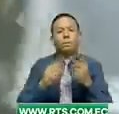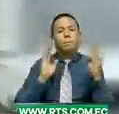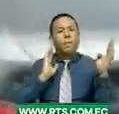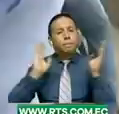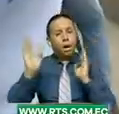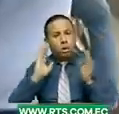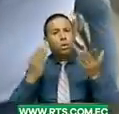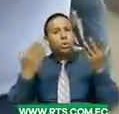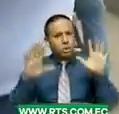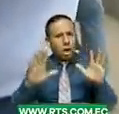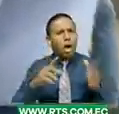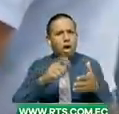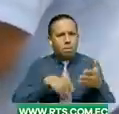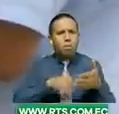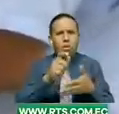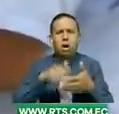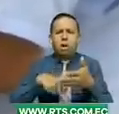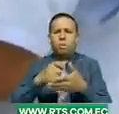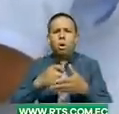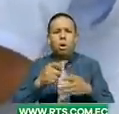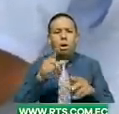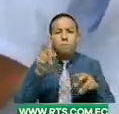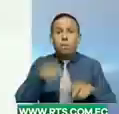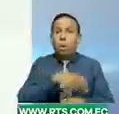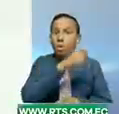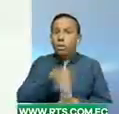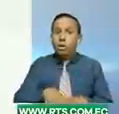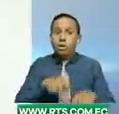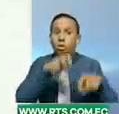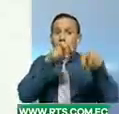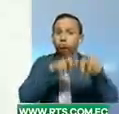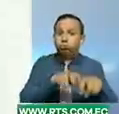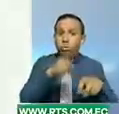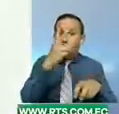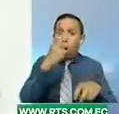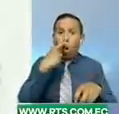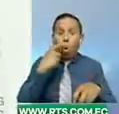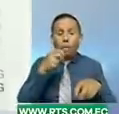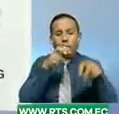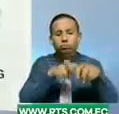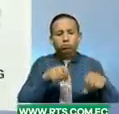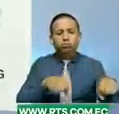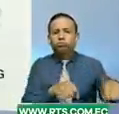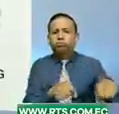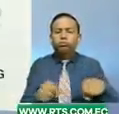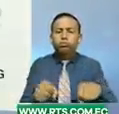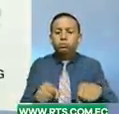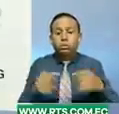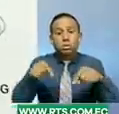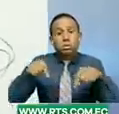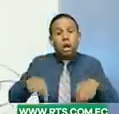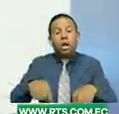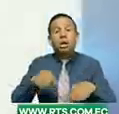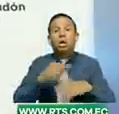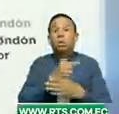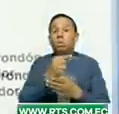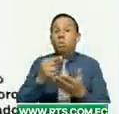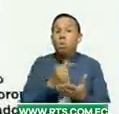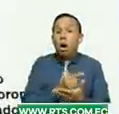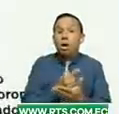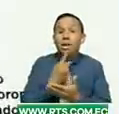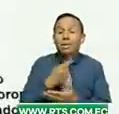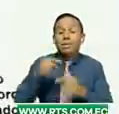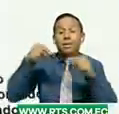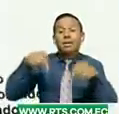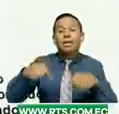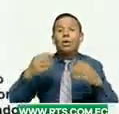de Seguridad del COE Cantonal acogió un pedido del Consejo de Seguridad de Guayas y sugiere que en Guayaquil solo se permita